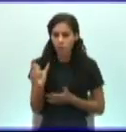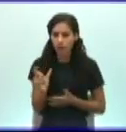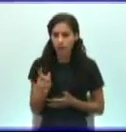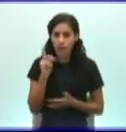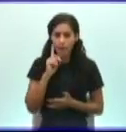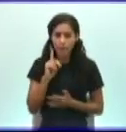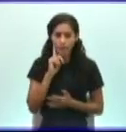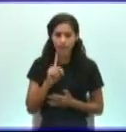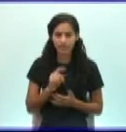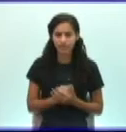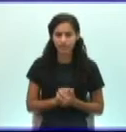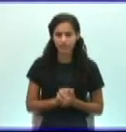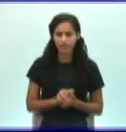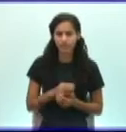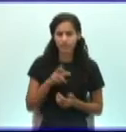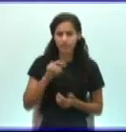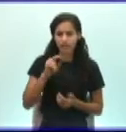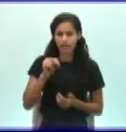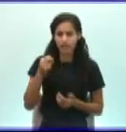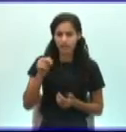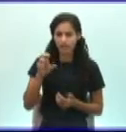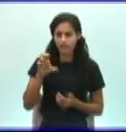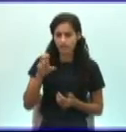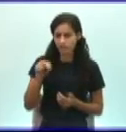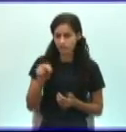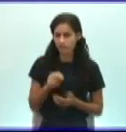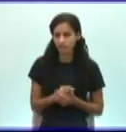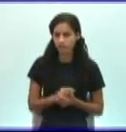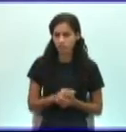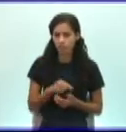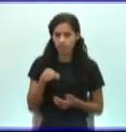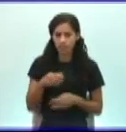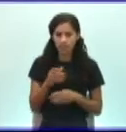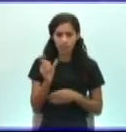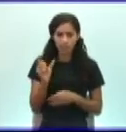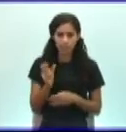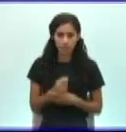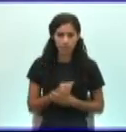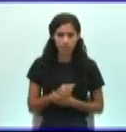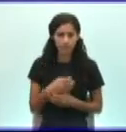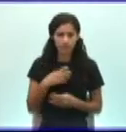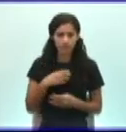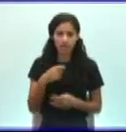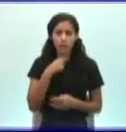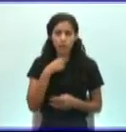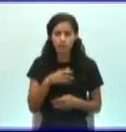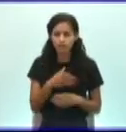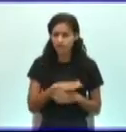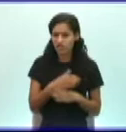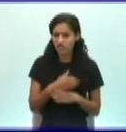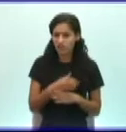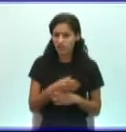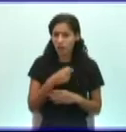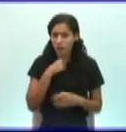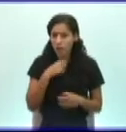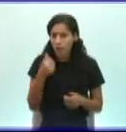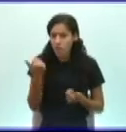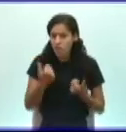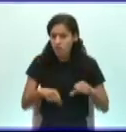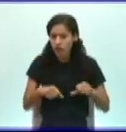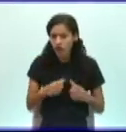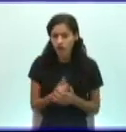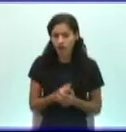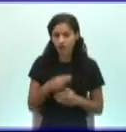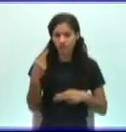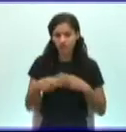destacada. Riñen. Esta palabra quiere decir pelean, entre